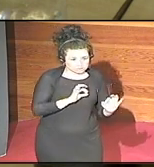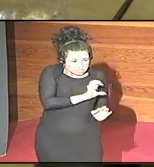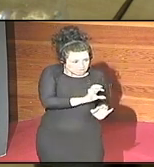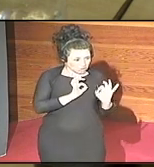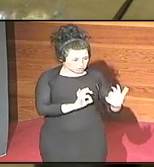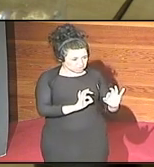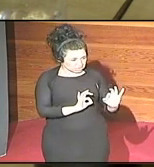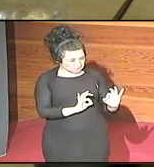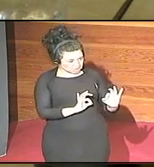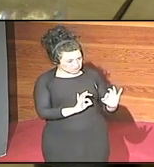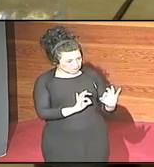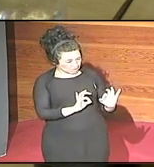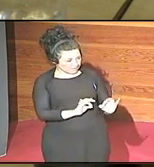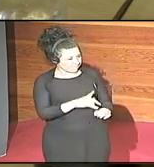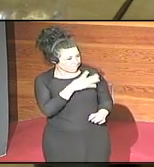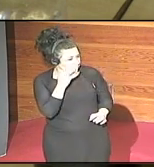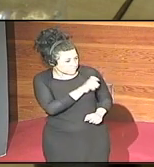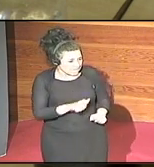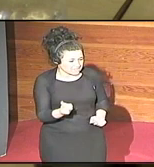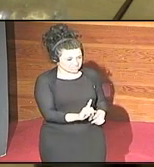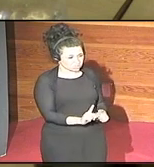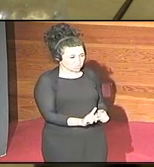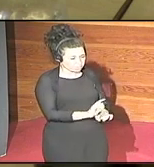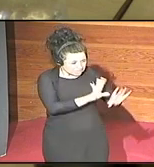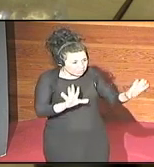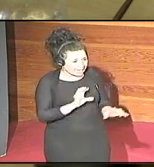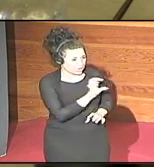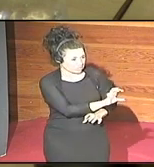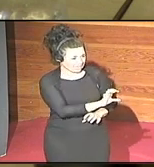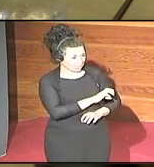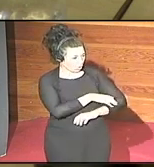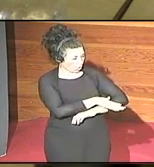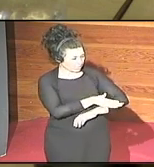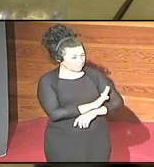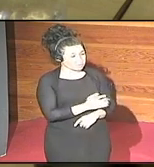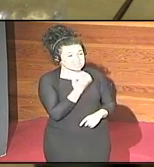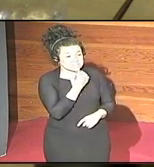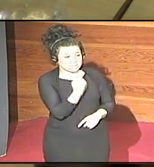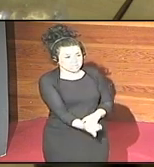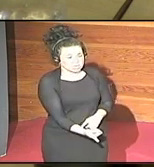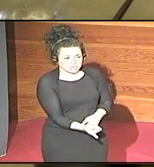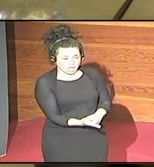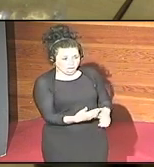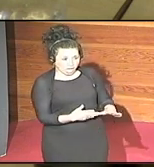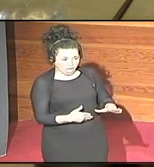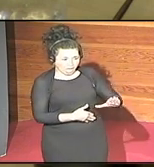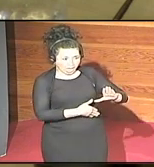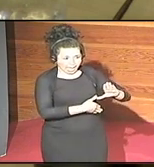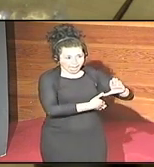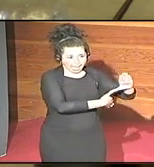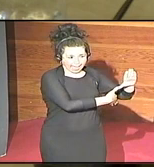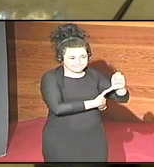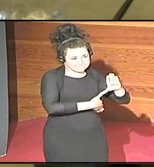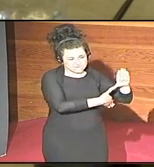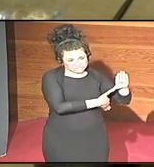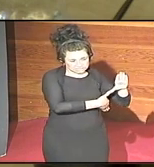no son los franceses. Es evidente que es el Estado. Si yo digo, es que los americanos son todos unos